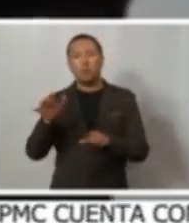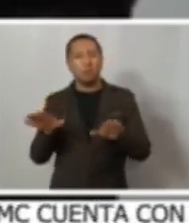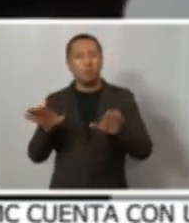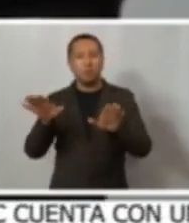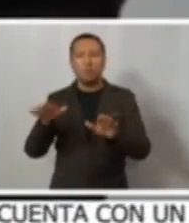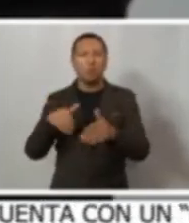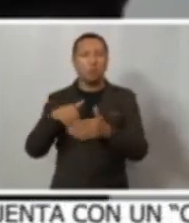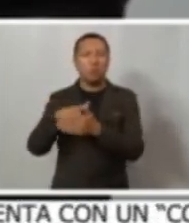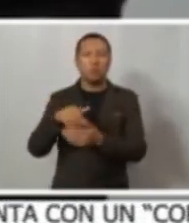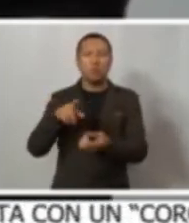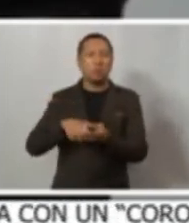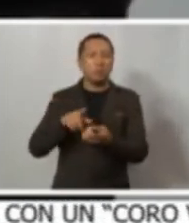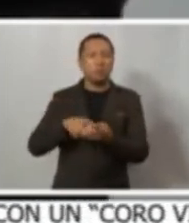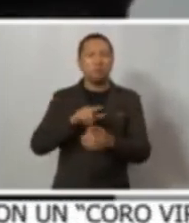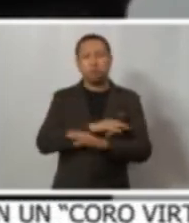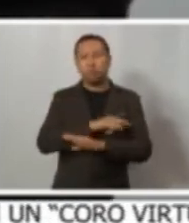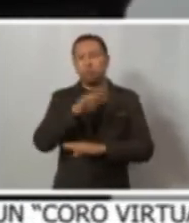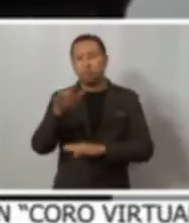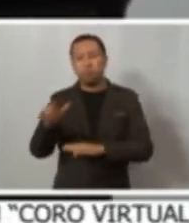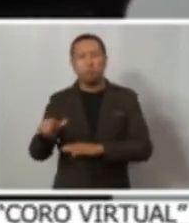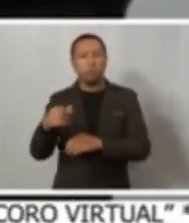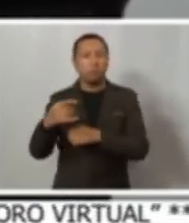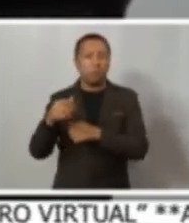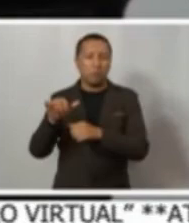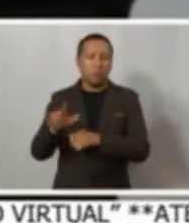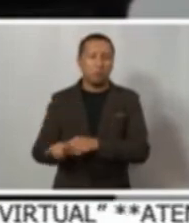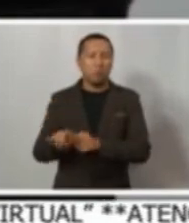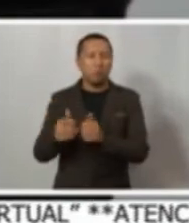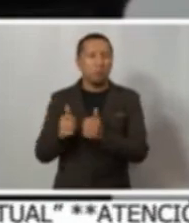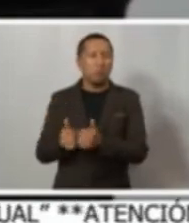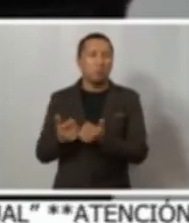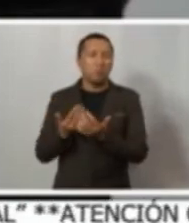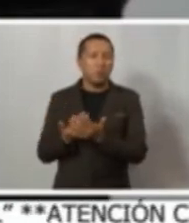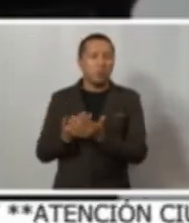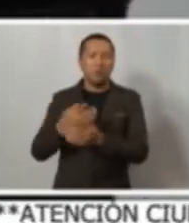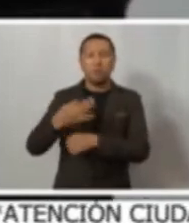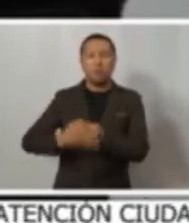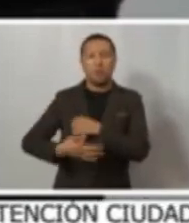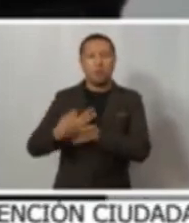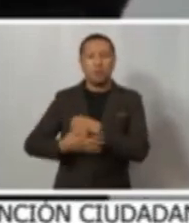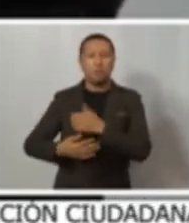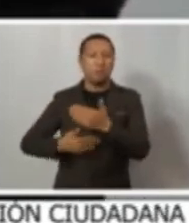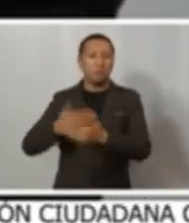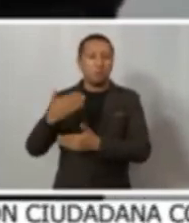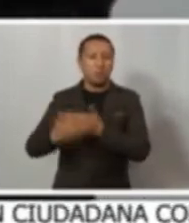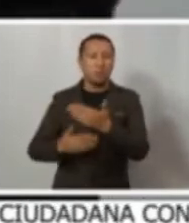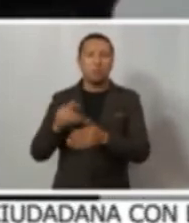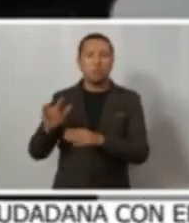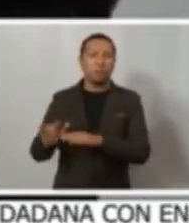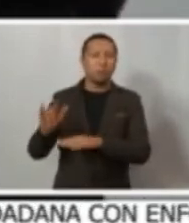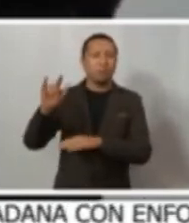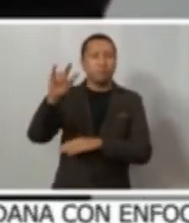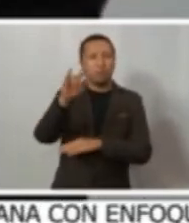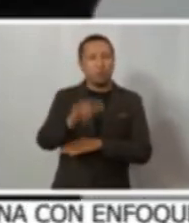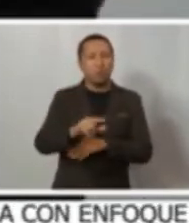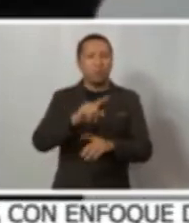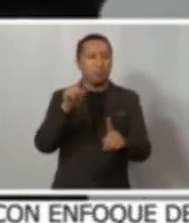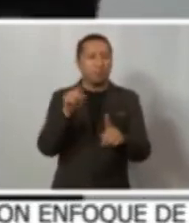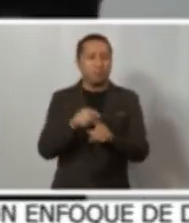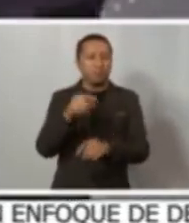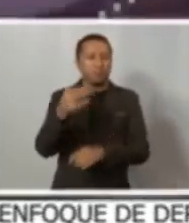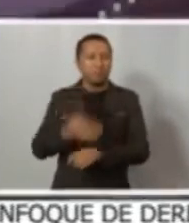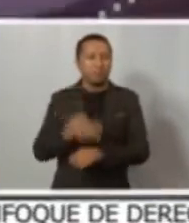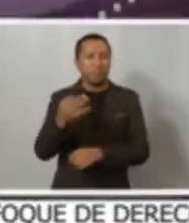momento. Seguirá operando hasta que las condiciones de las entidades aeroportuarias lo